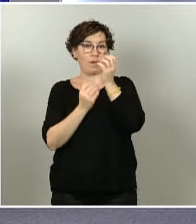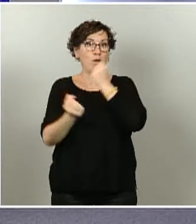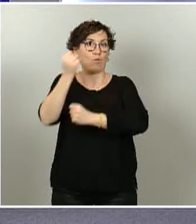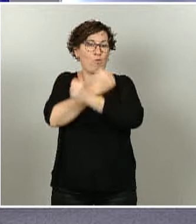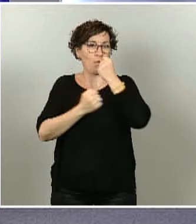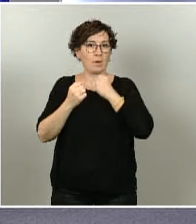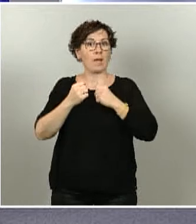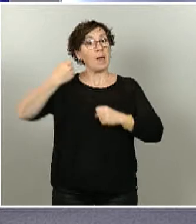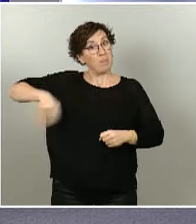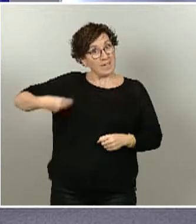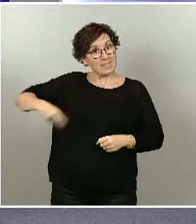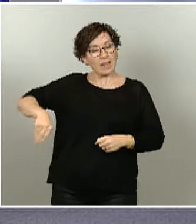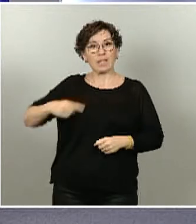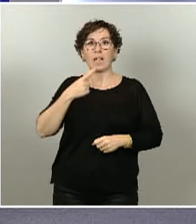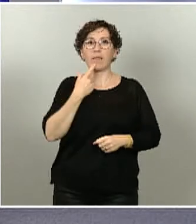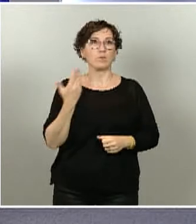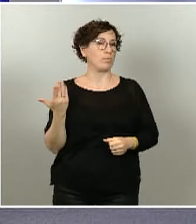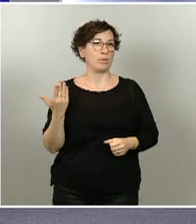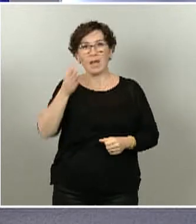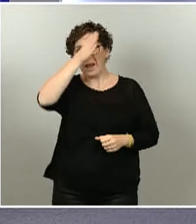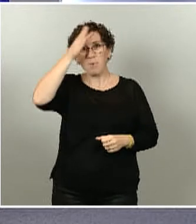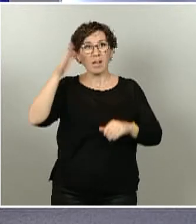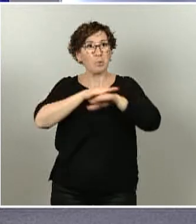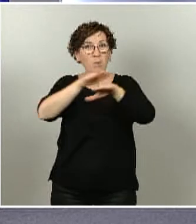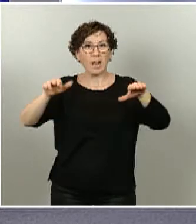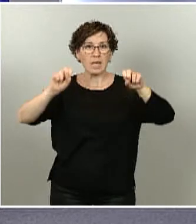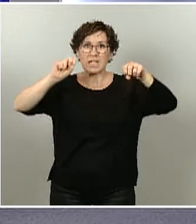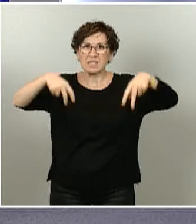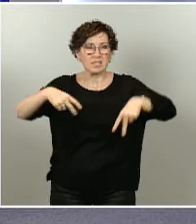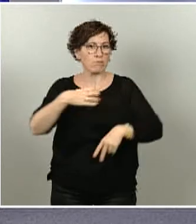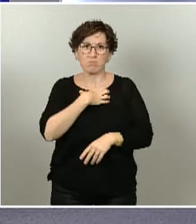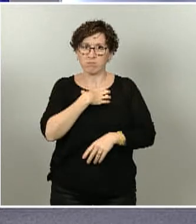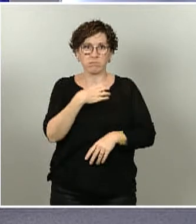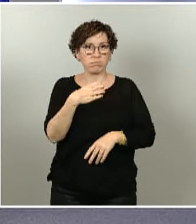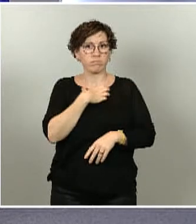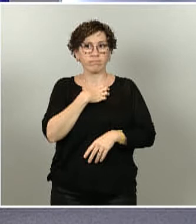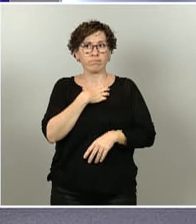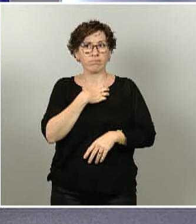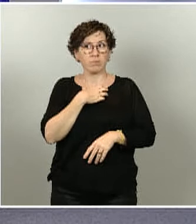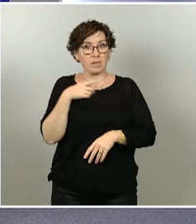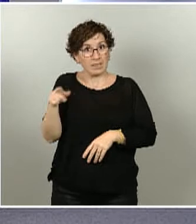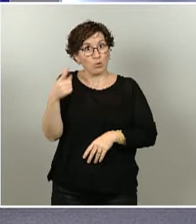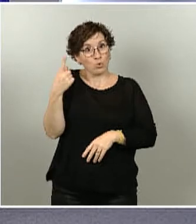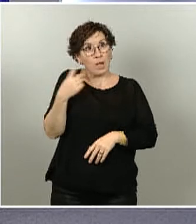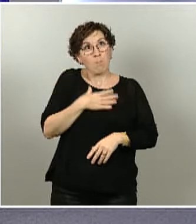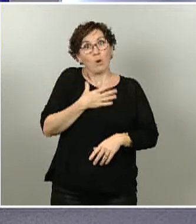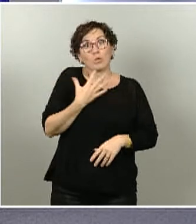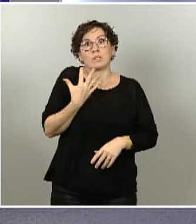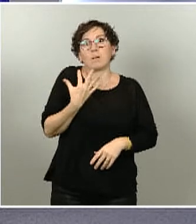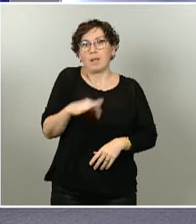no podemos pasar el verano sin playas. ¿Es una posibilidad que avala el Ministerio? ¿El